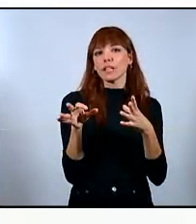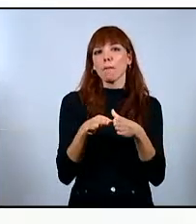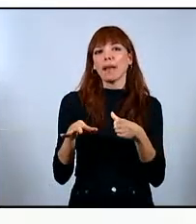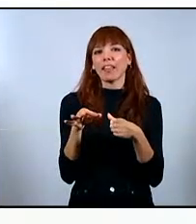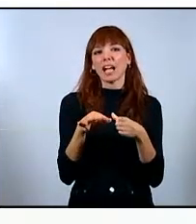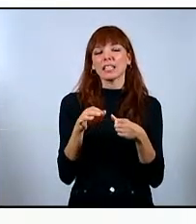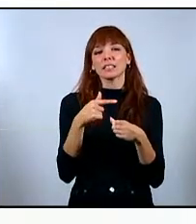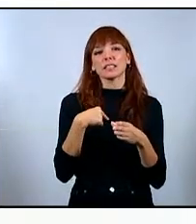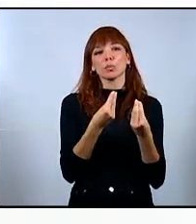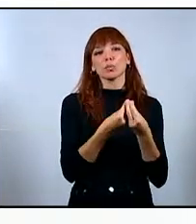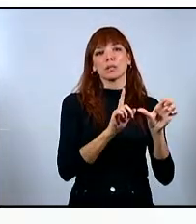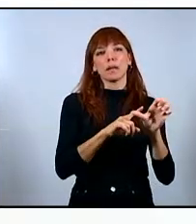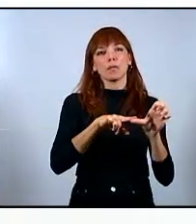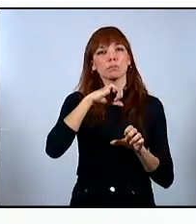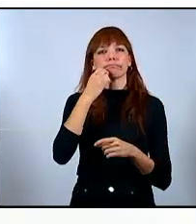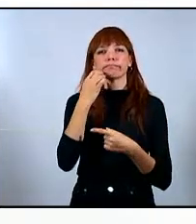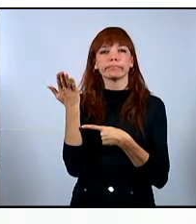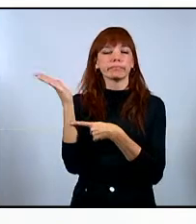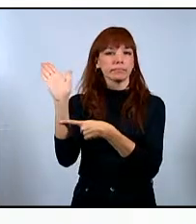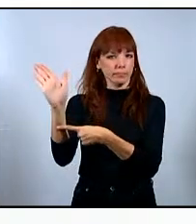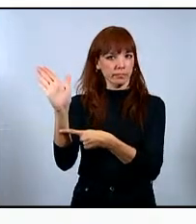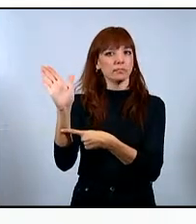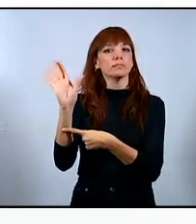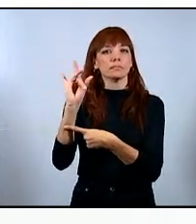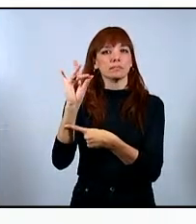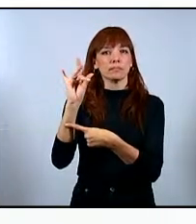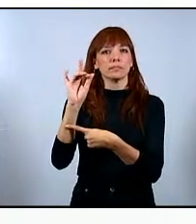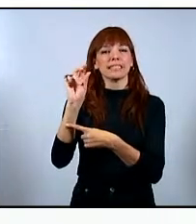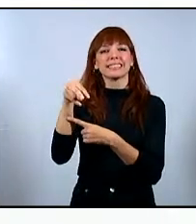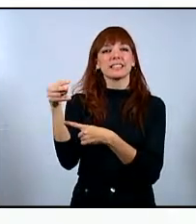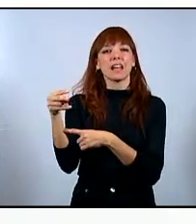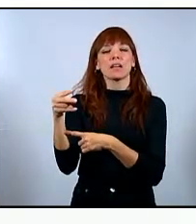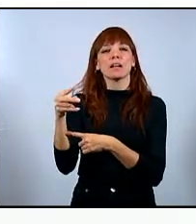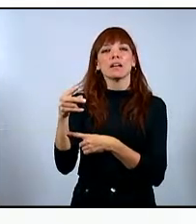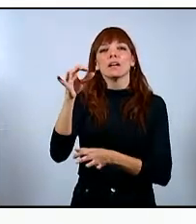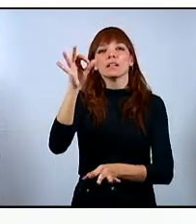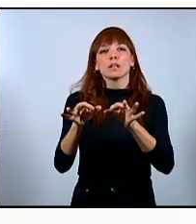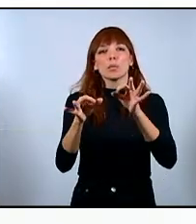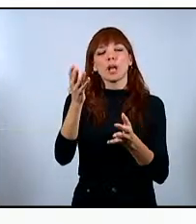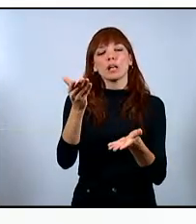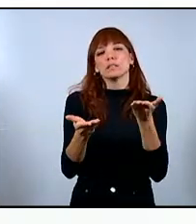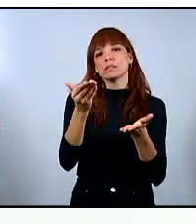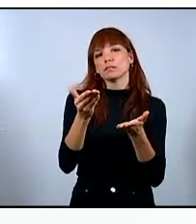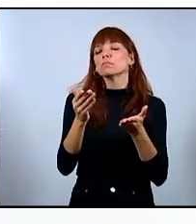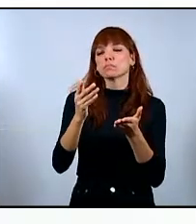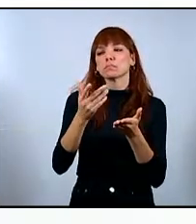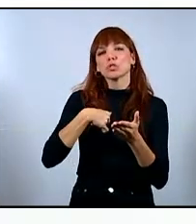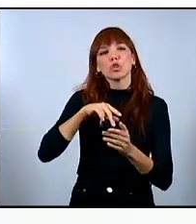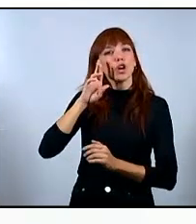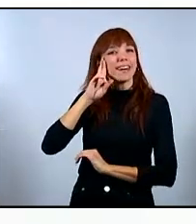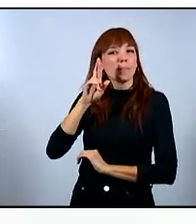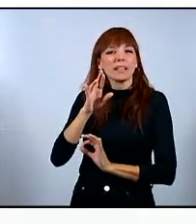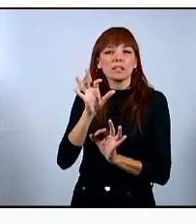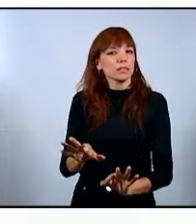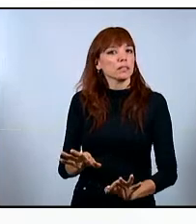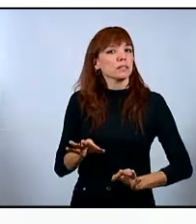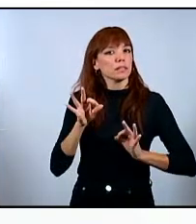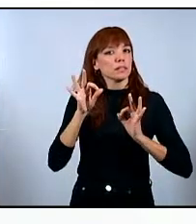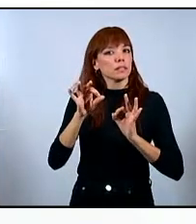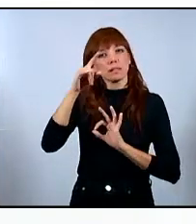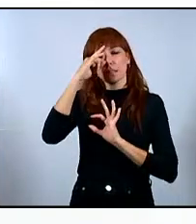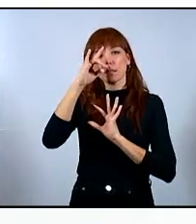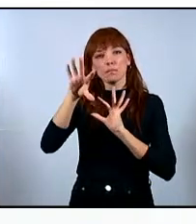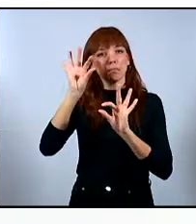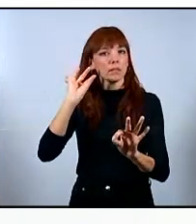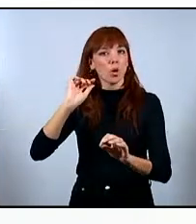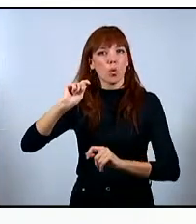Extremadura va a recurrir en casación esa sentencia del Tribunal Superior de Justicia. Nosotros respetamos siempre las decisiones